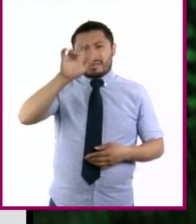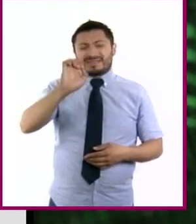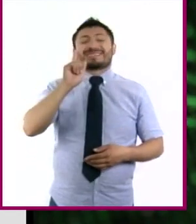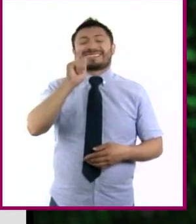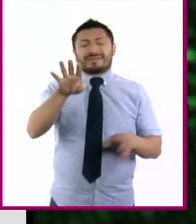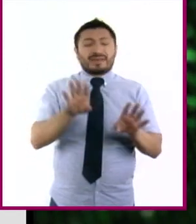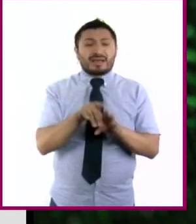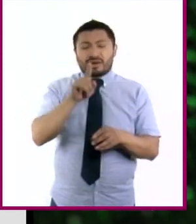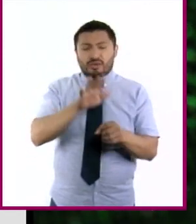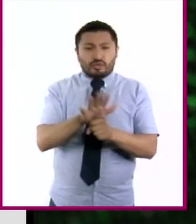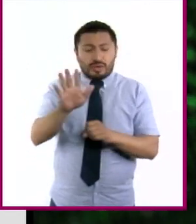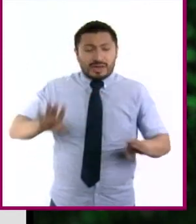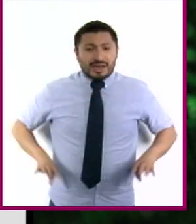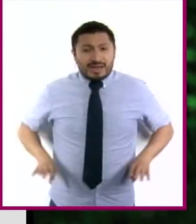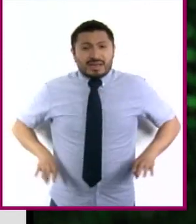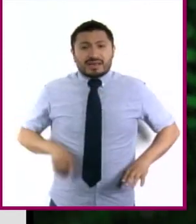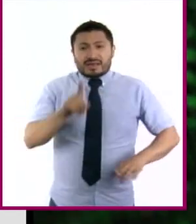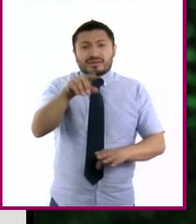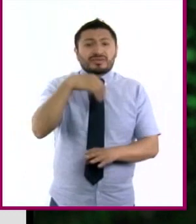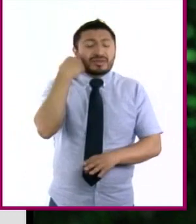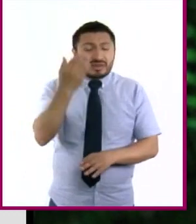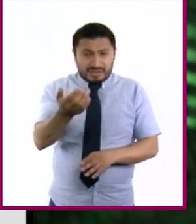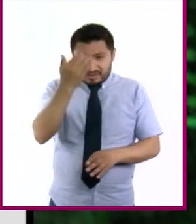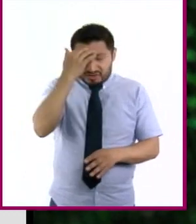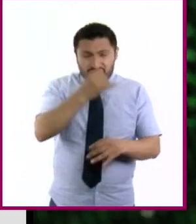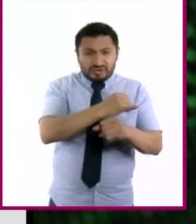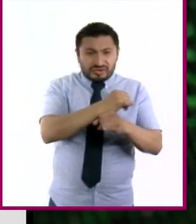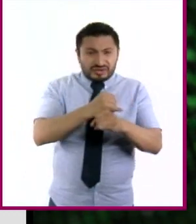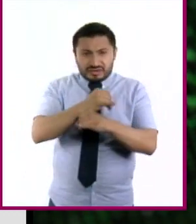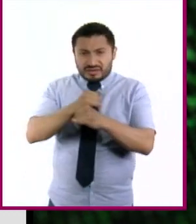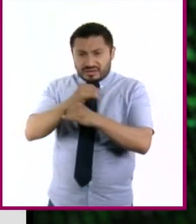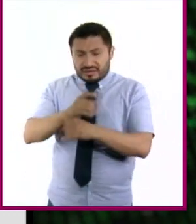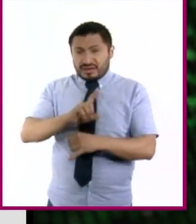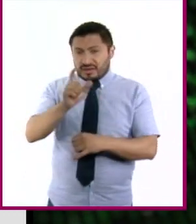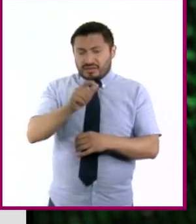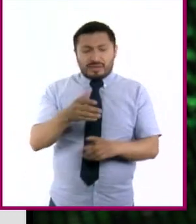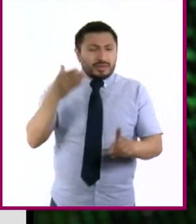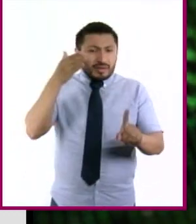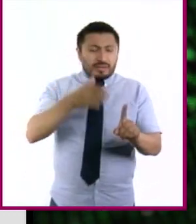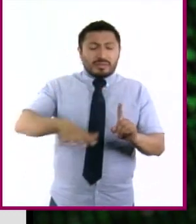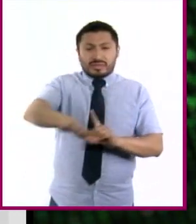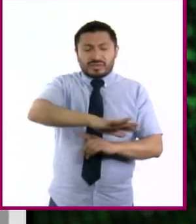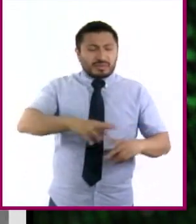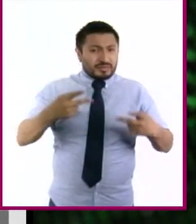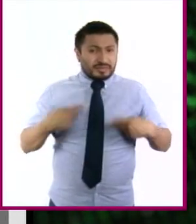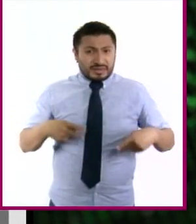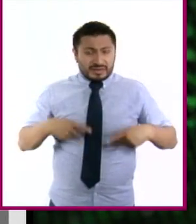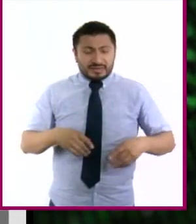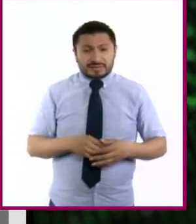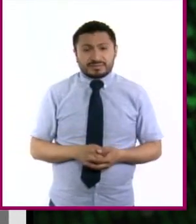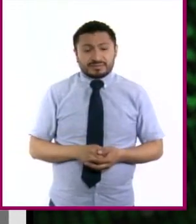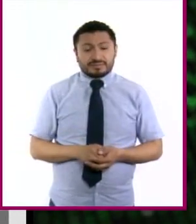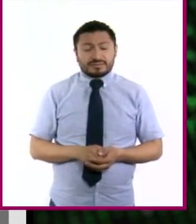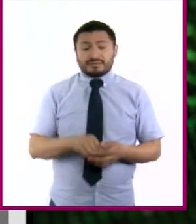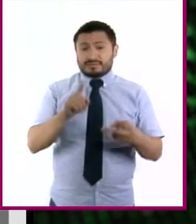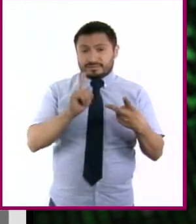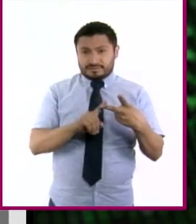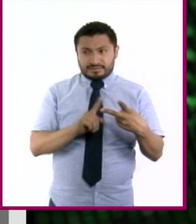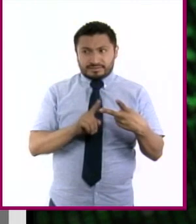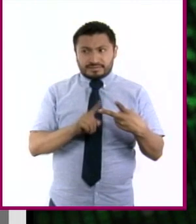estudiar, investigar al momento de realizar la investigación del grupo de personas o del fenómeno en cuestión.